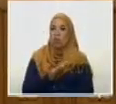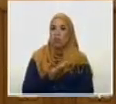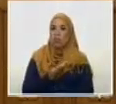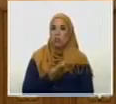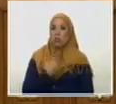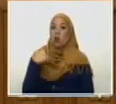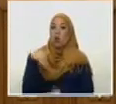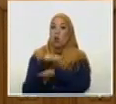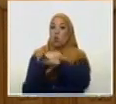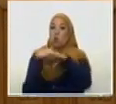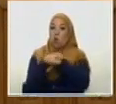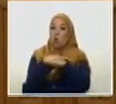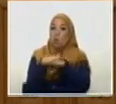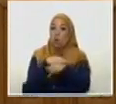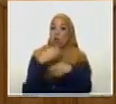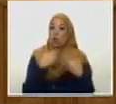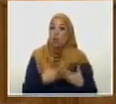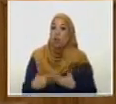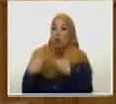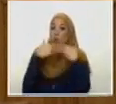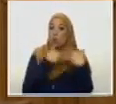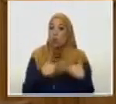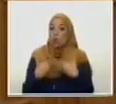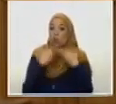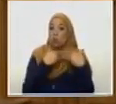que el gobierno de los Estados Unidos, una vez más,